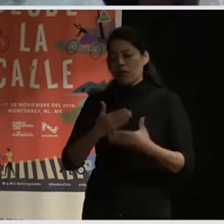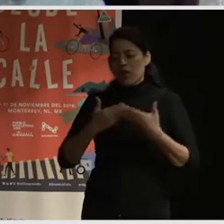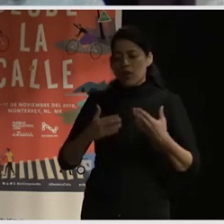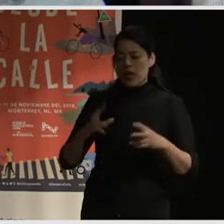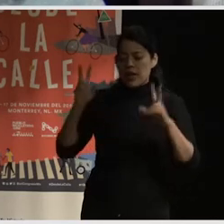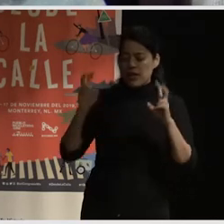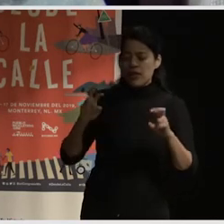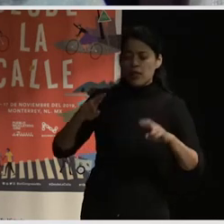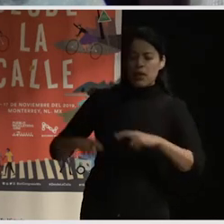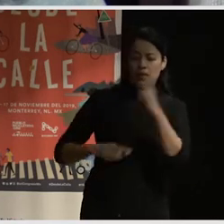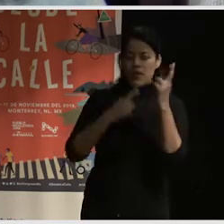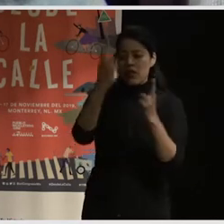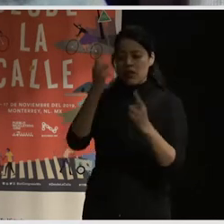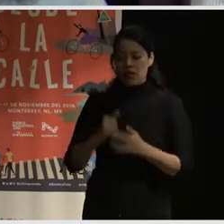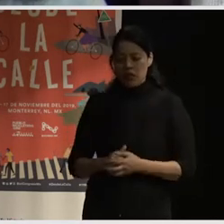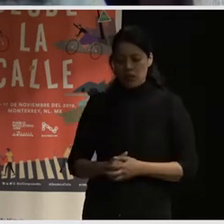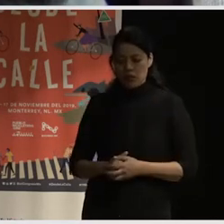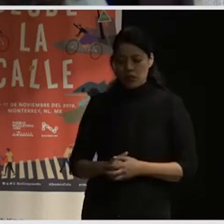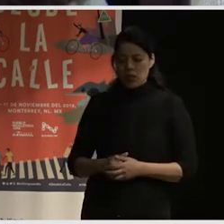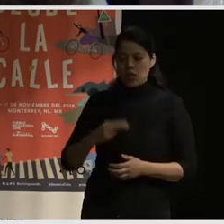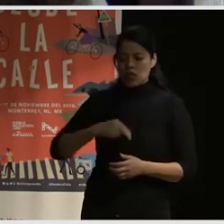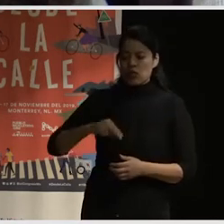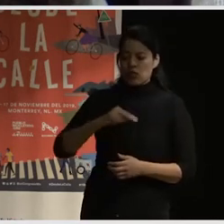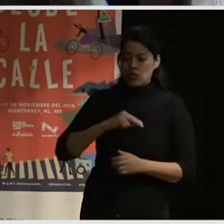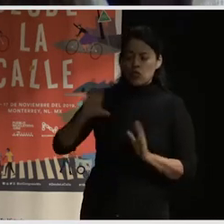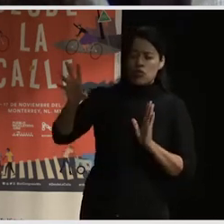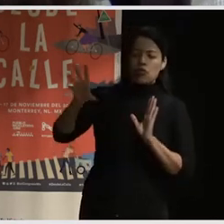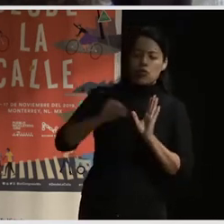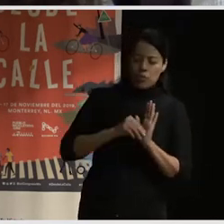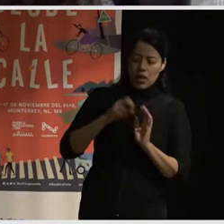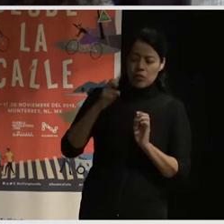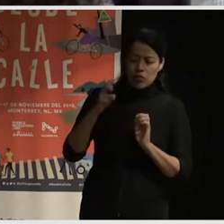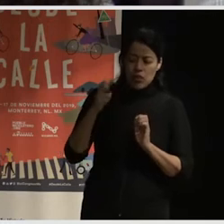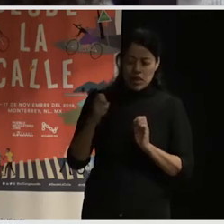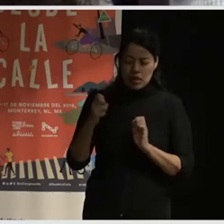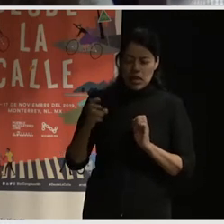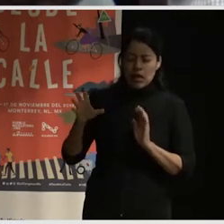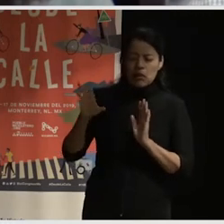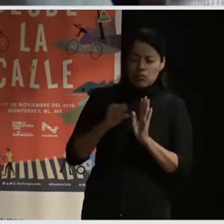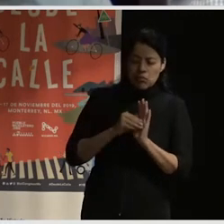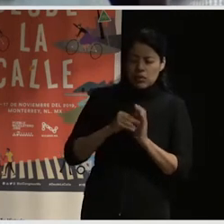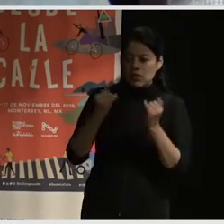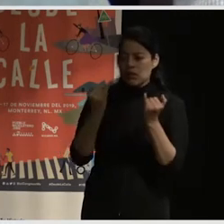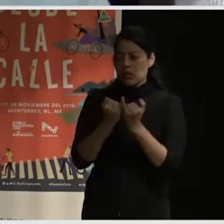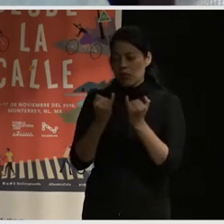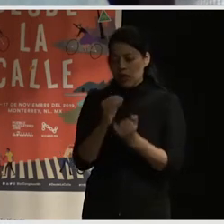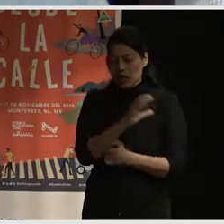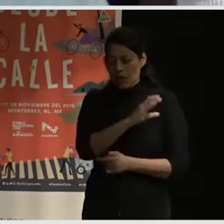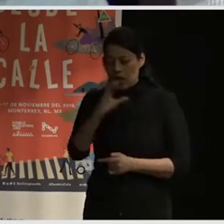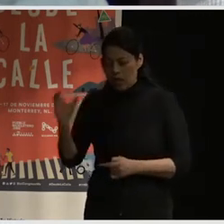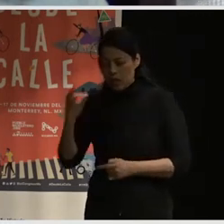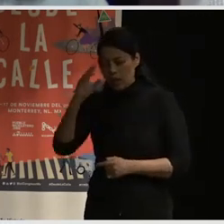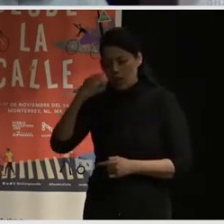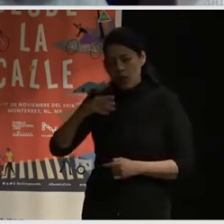pues nos valemos de esa comparación para decir eso sea así como en el campo mexicano hace 100